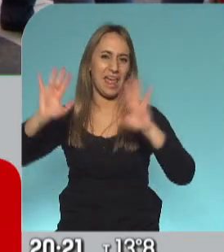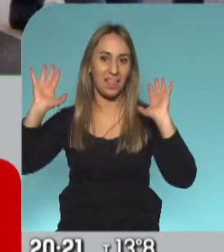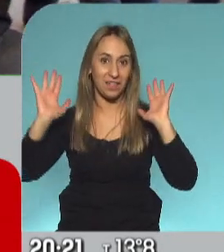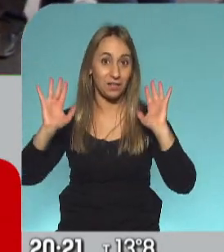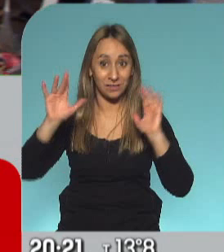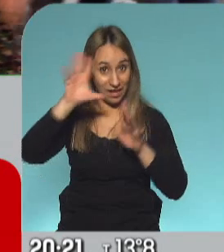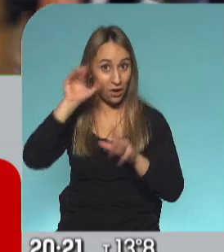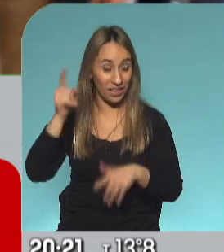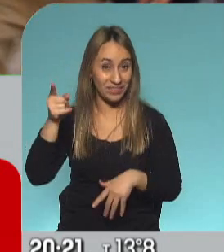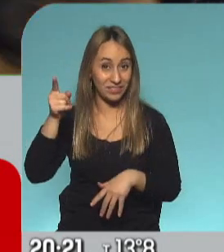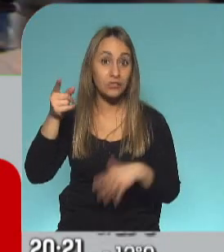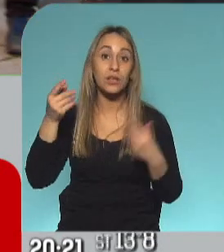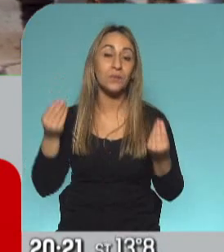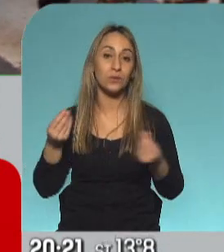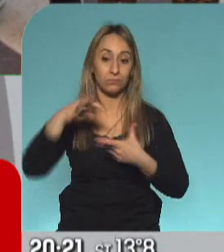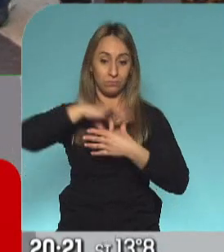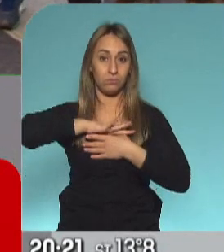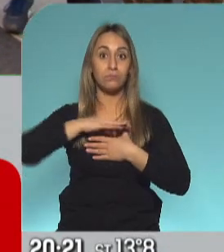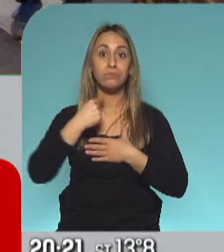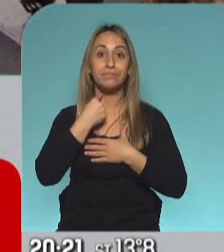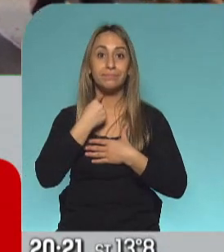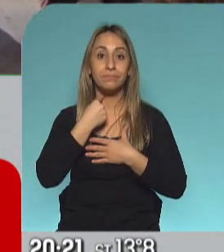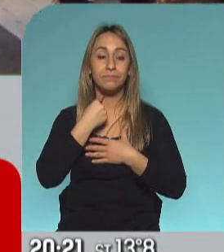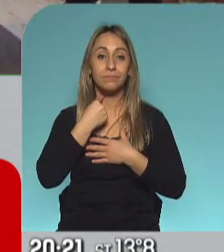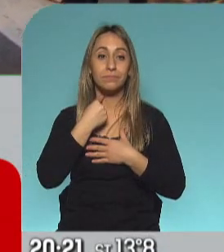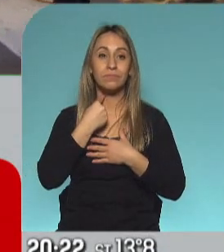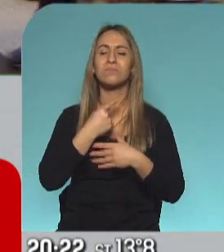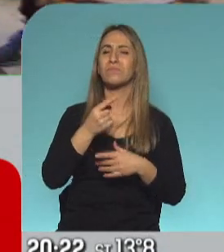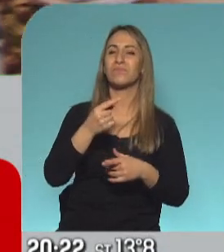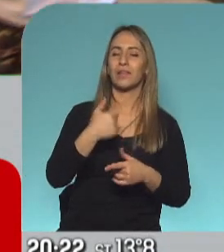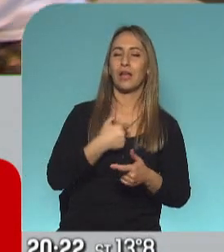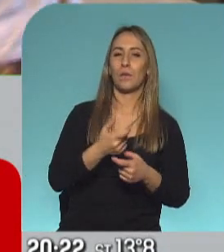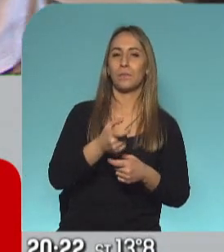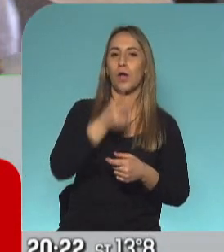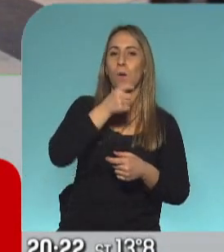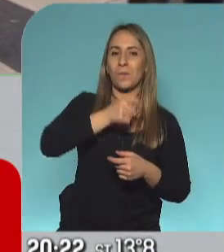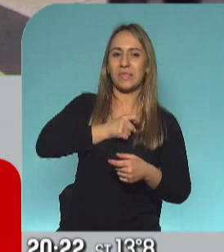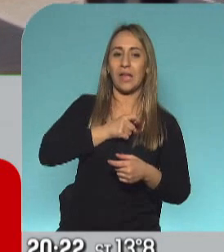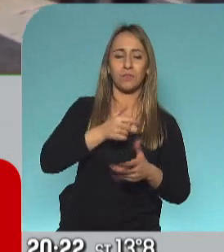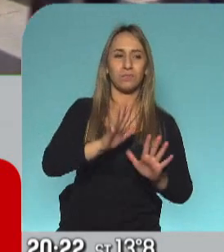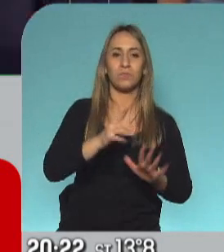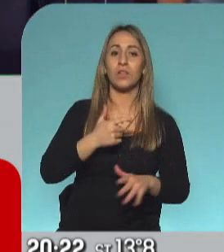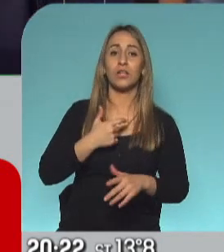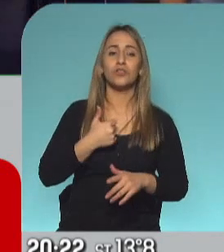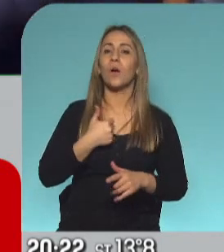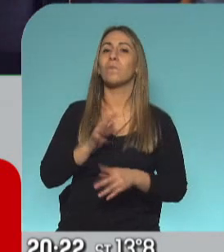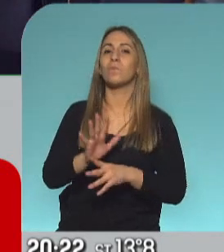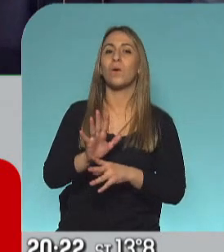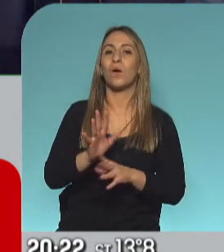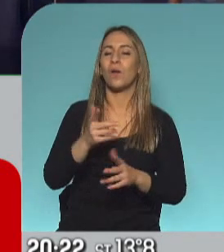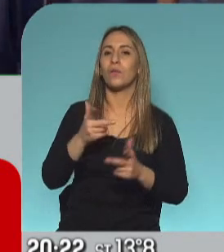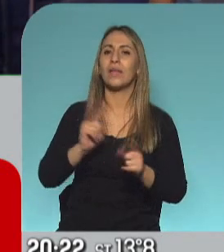¿sí? ¿Qué pasó? ¿Sabe el comentario que tuve? Digo, mire, yo no le deseo el mal a nadie, pero dije,